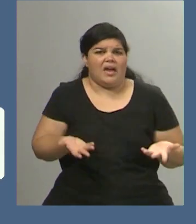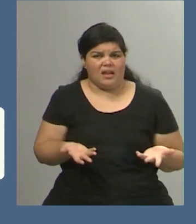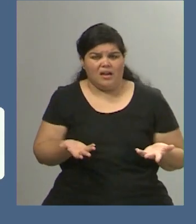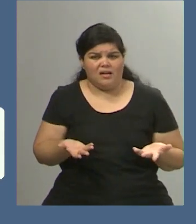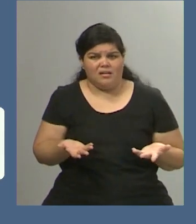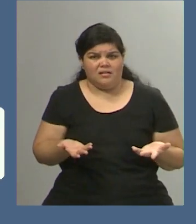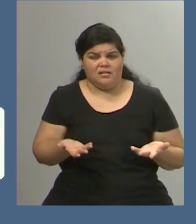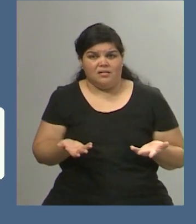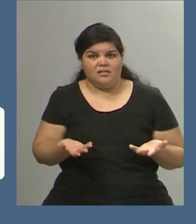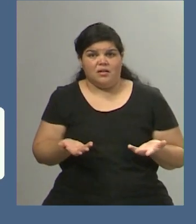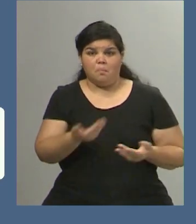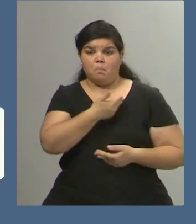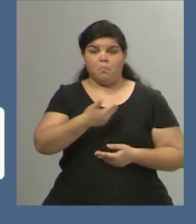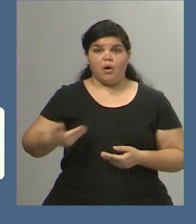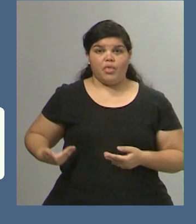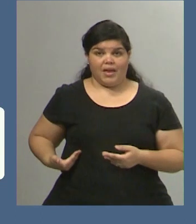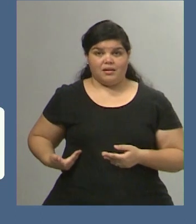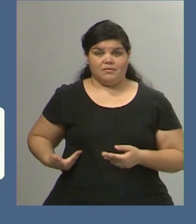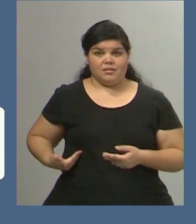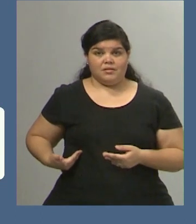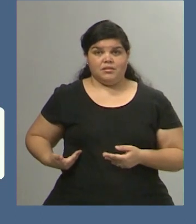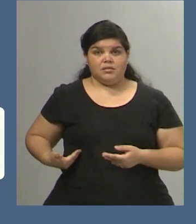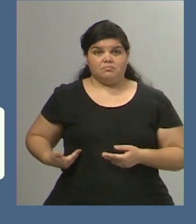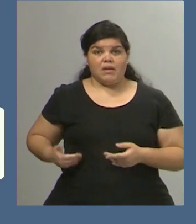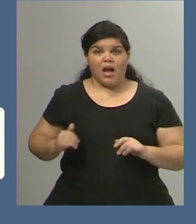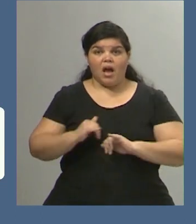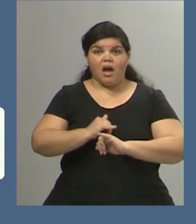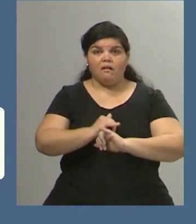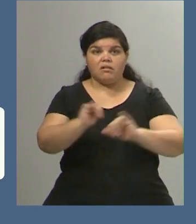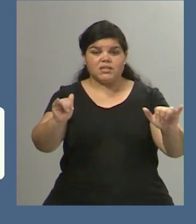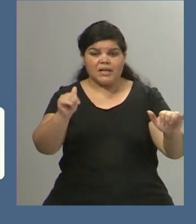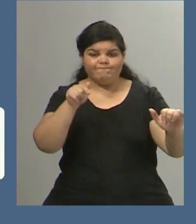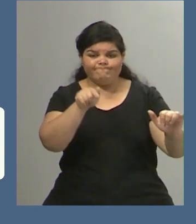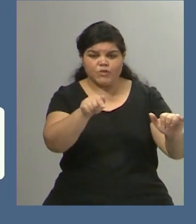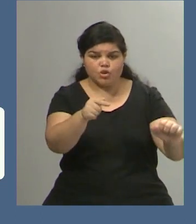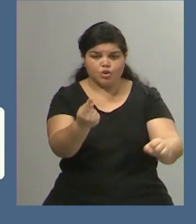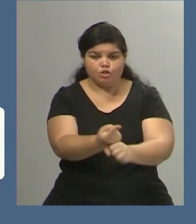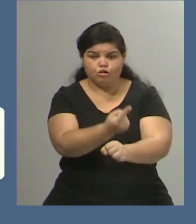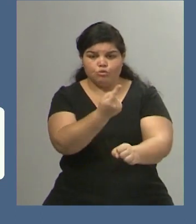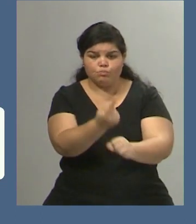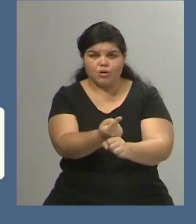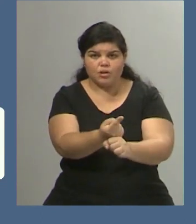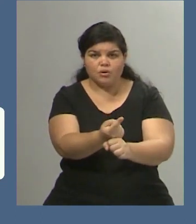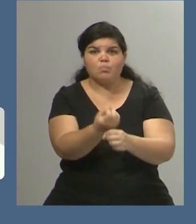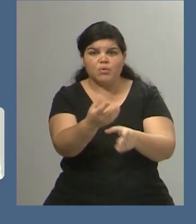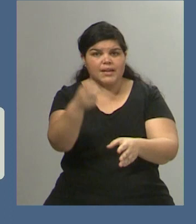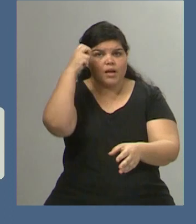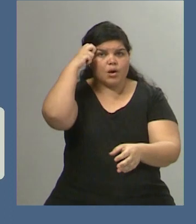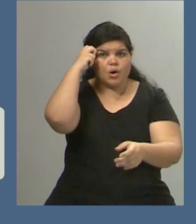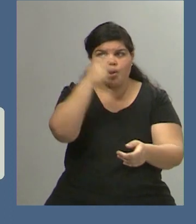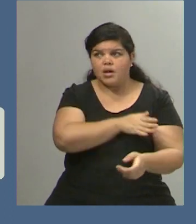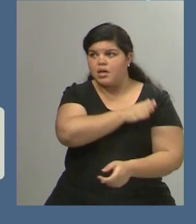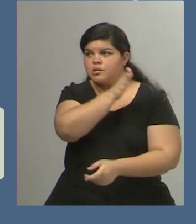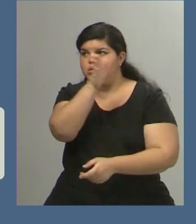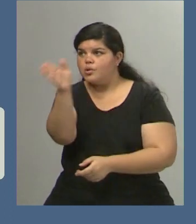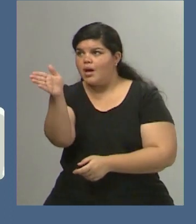momento diga, no puedo hacer esto porque si hago esto tengo que ir al Congreso y en el Congreso no